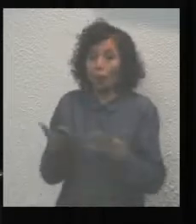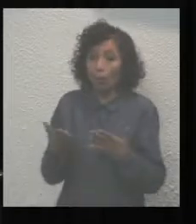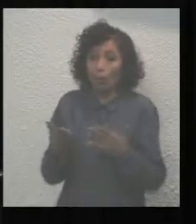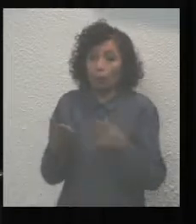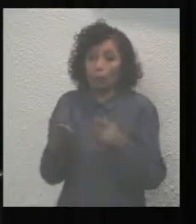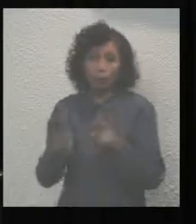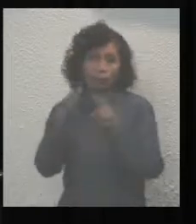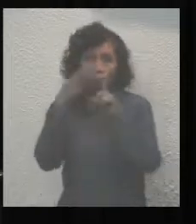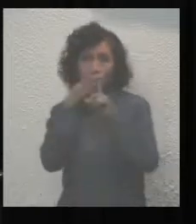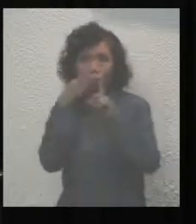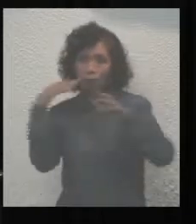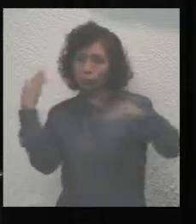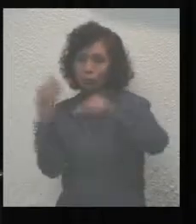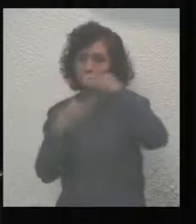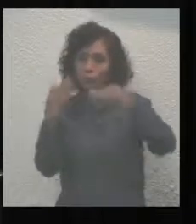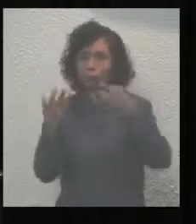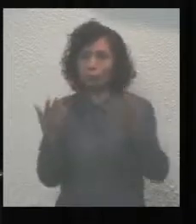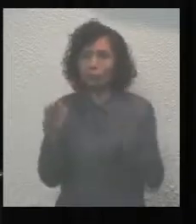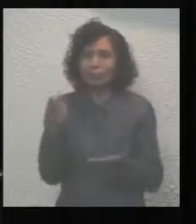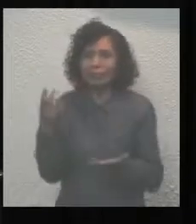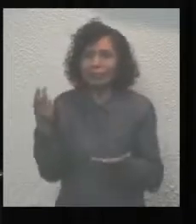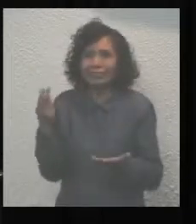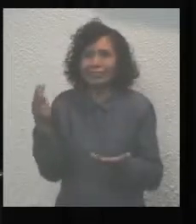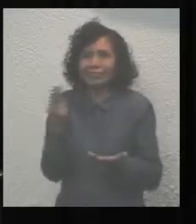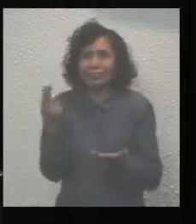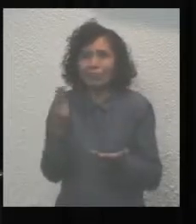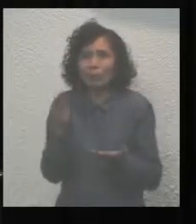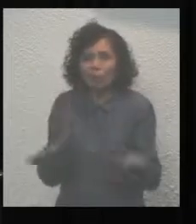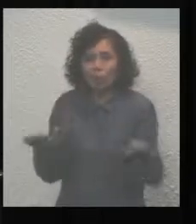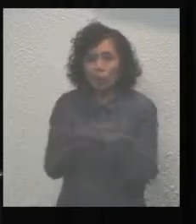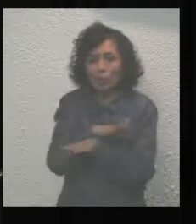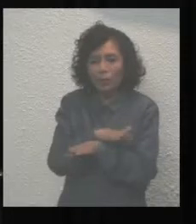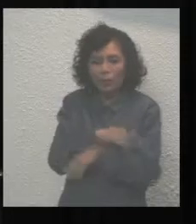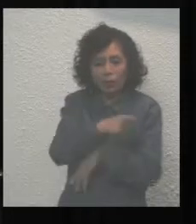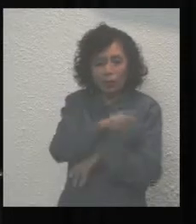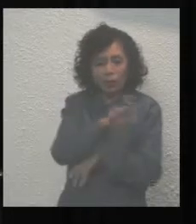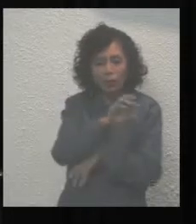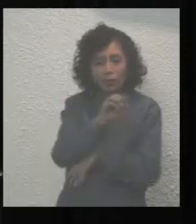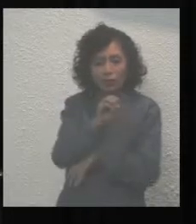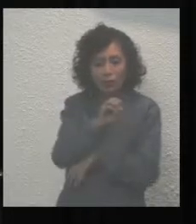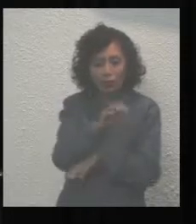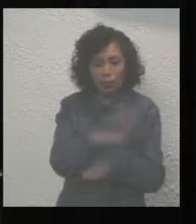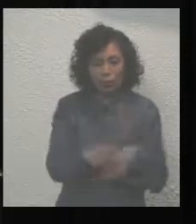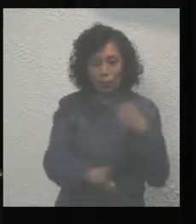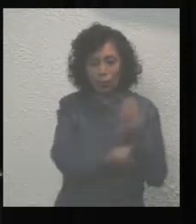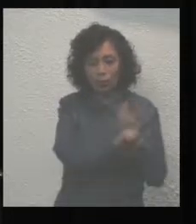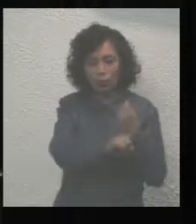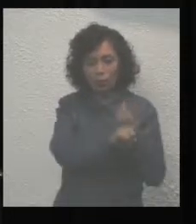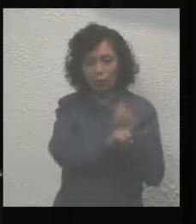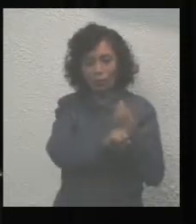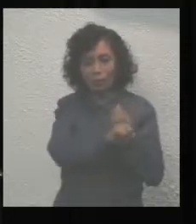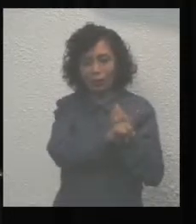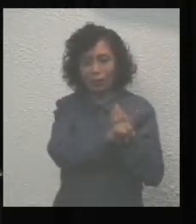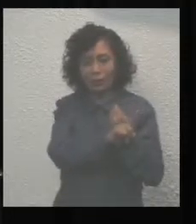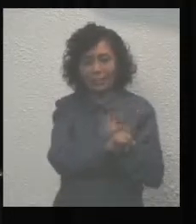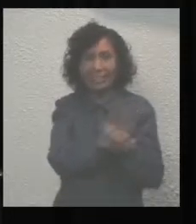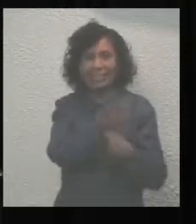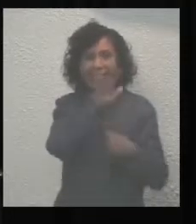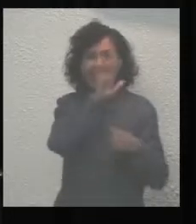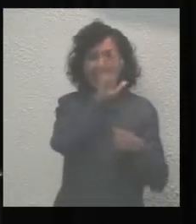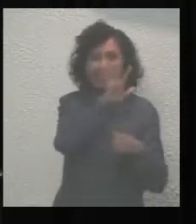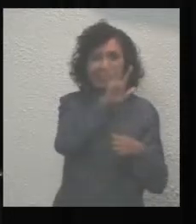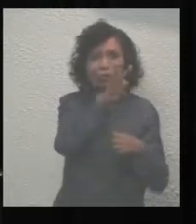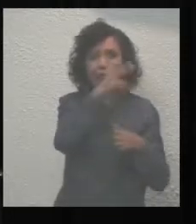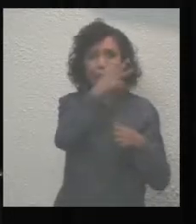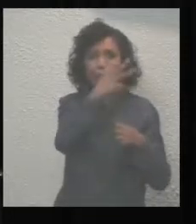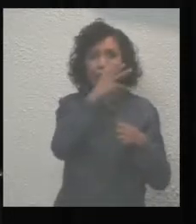todos, tenemos que emigrar de un Quintana Roo de oligarquías familiares en la que 5 de 8 gobernadores